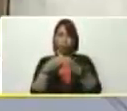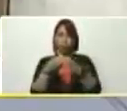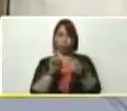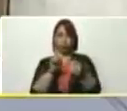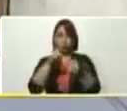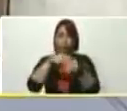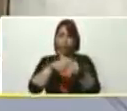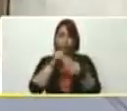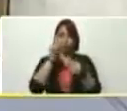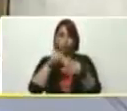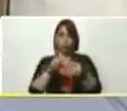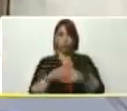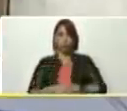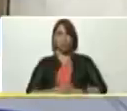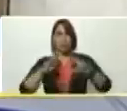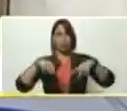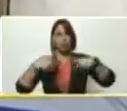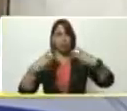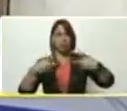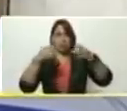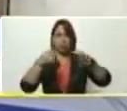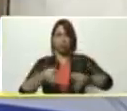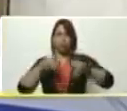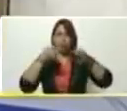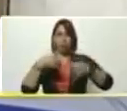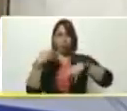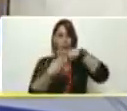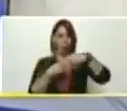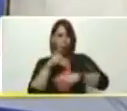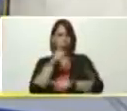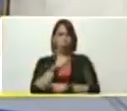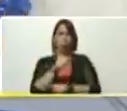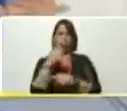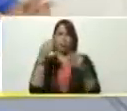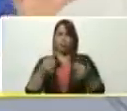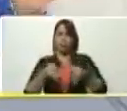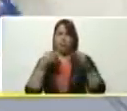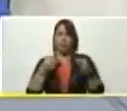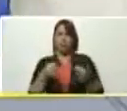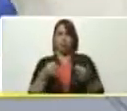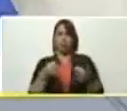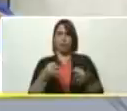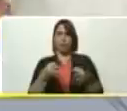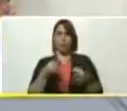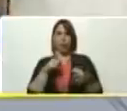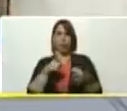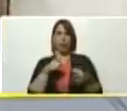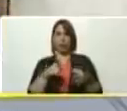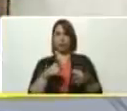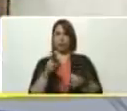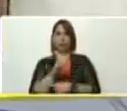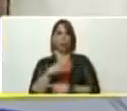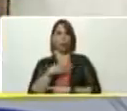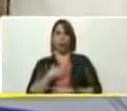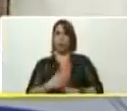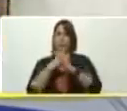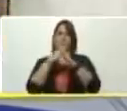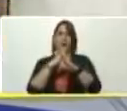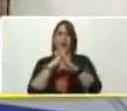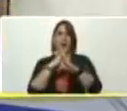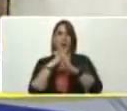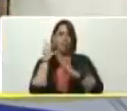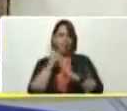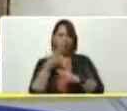parte, bueno, de la actualización permanente, del revolucionar permanente. Las aguas no se pueden estancar bajo ningún aspecto y hay que